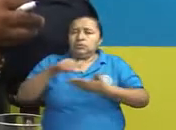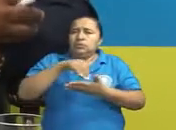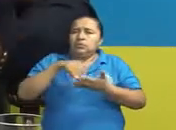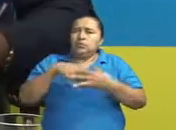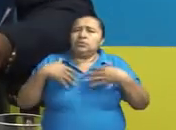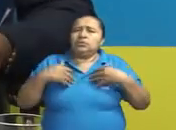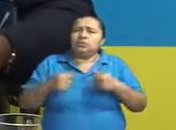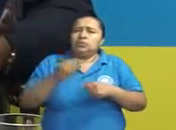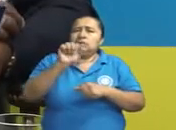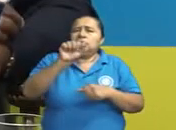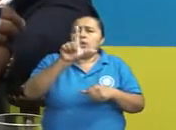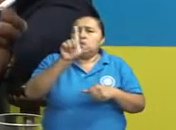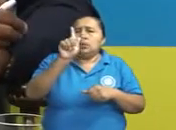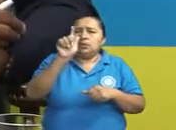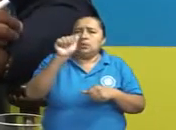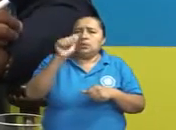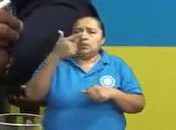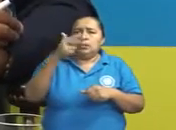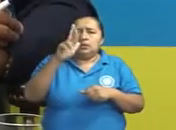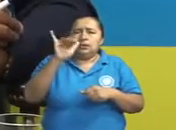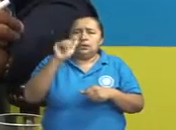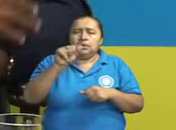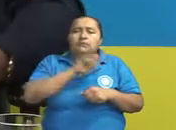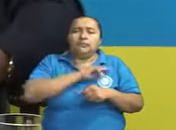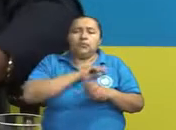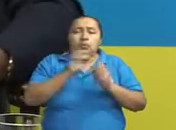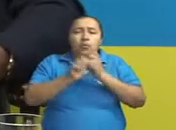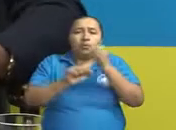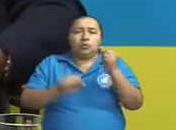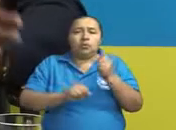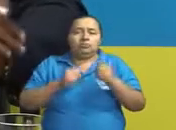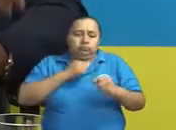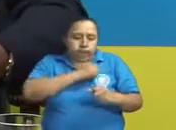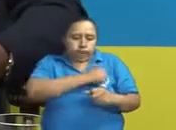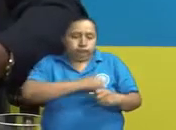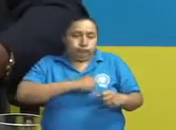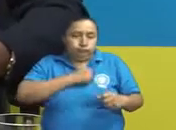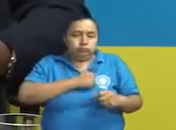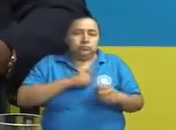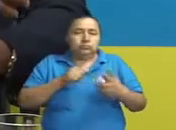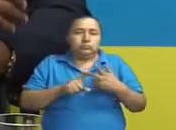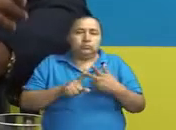Salud Altagracia hubo una jornada de ultrasonido, de